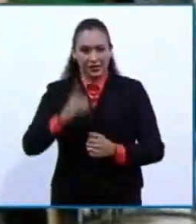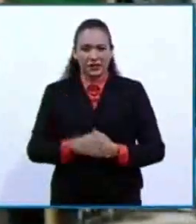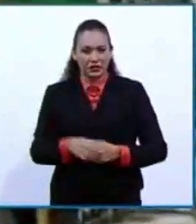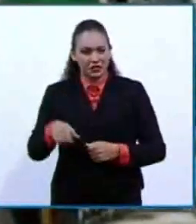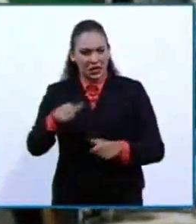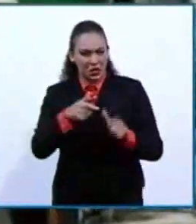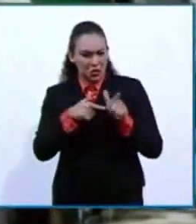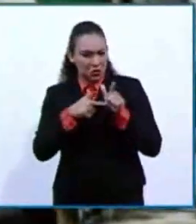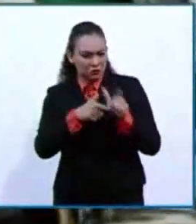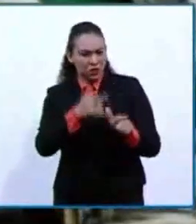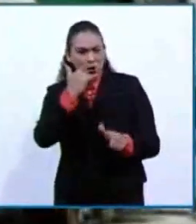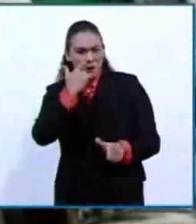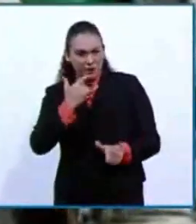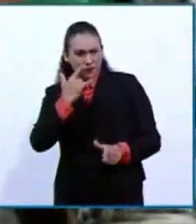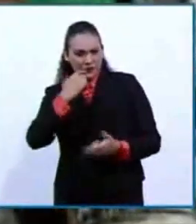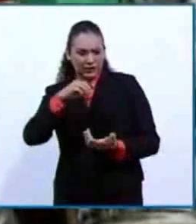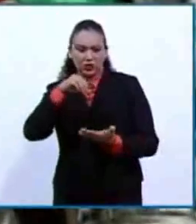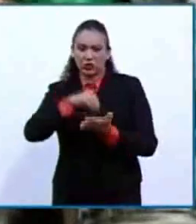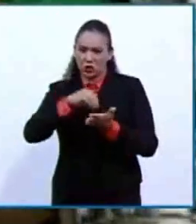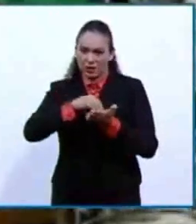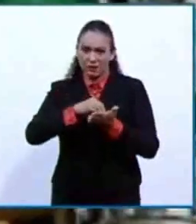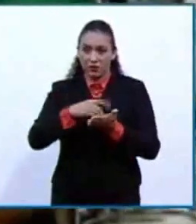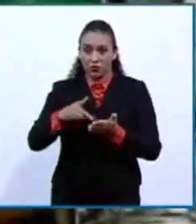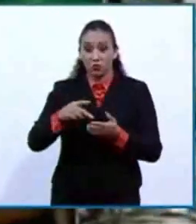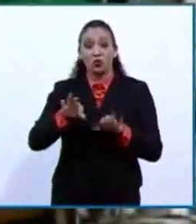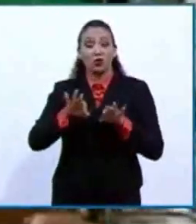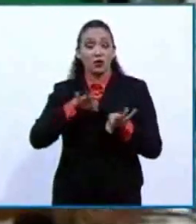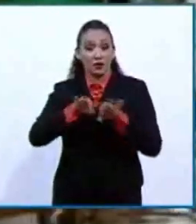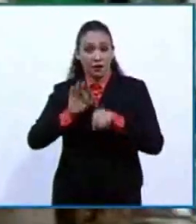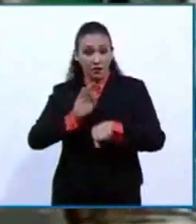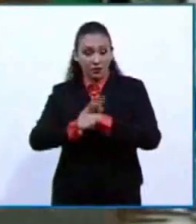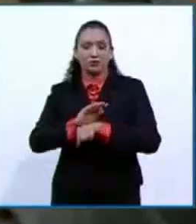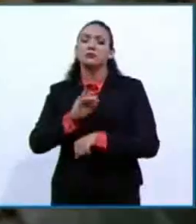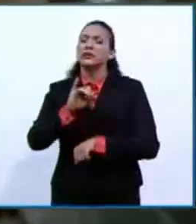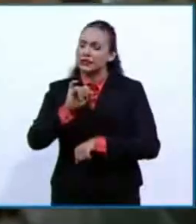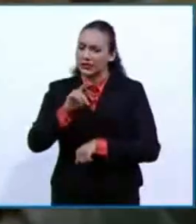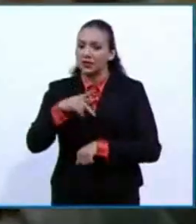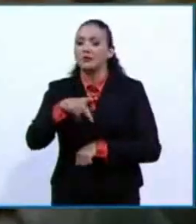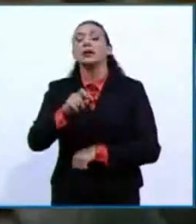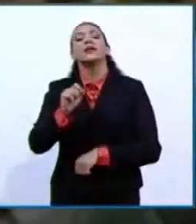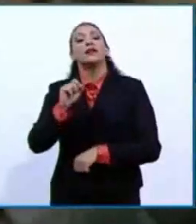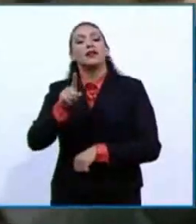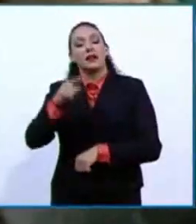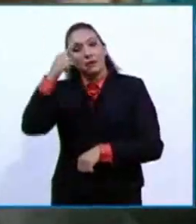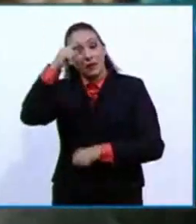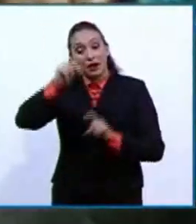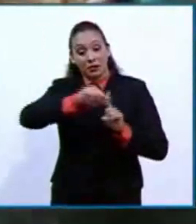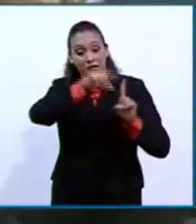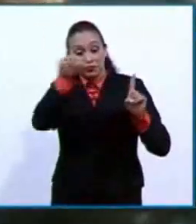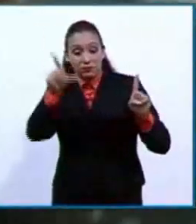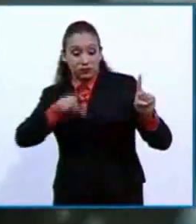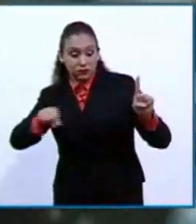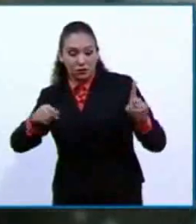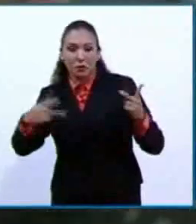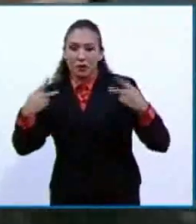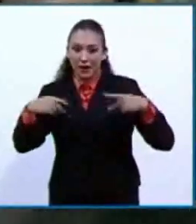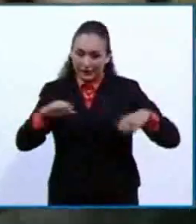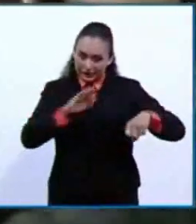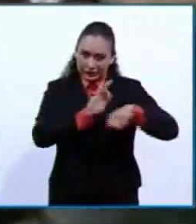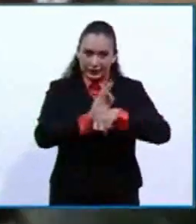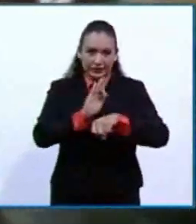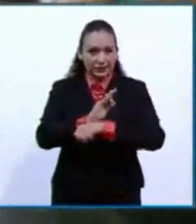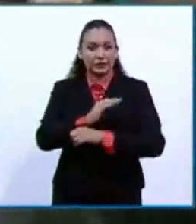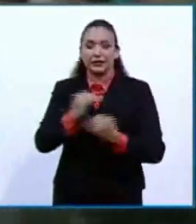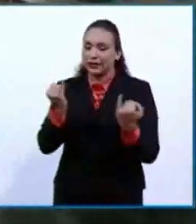seguir luchando no solo por sus condiciones de trabajo, sino también por la República, por el Estado democrático